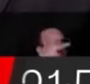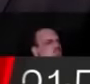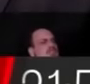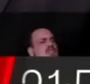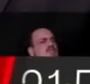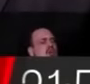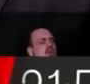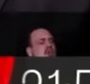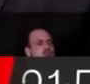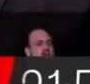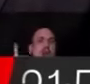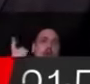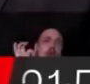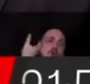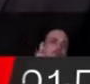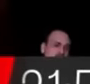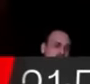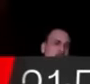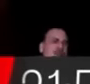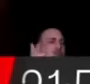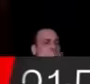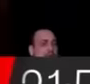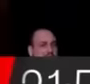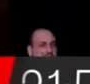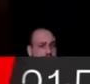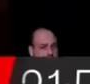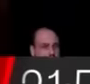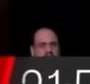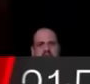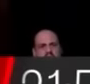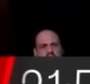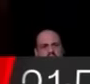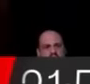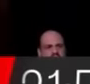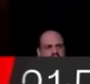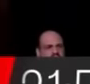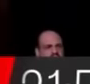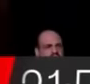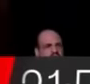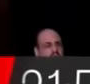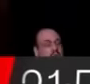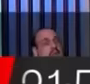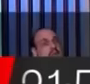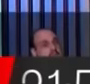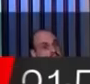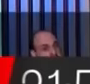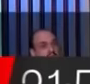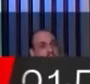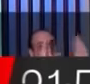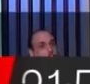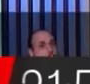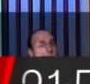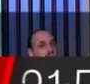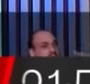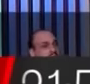o 1.800.000 al tipo de cambio paralelo y no esta miseria que tenemos hoy. Sí, voy a eliminar el Banco Central porque